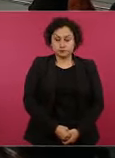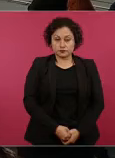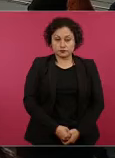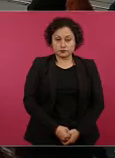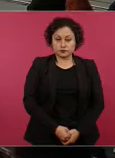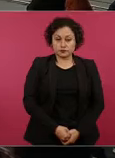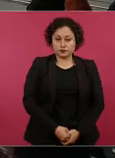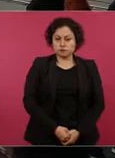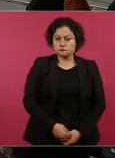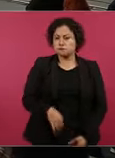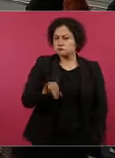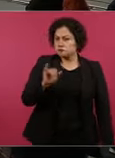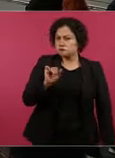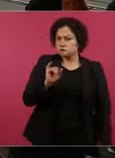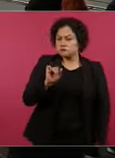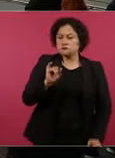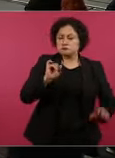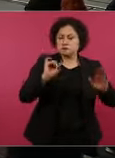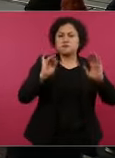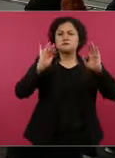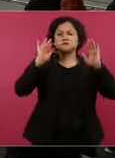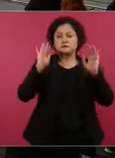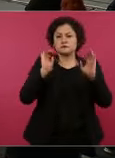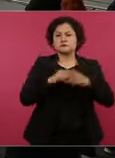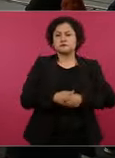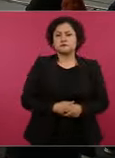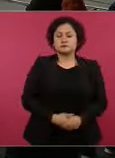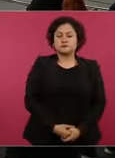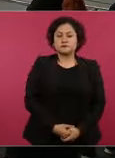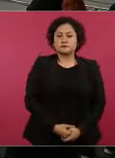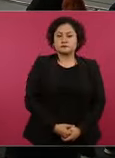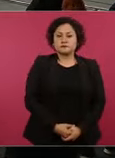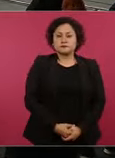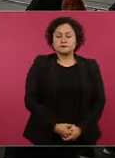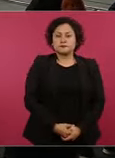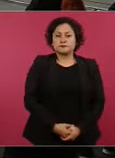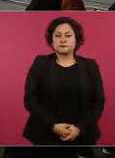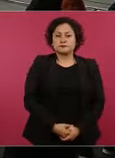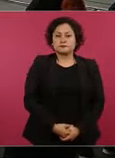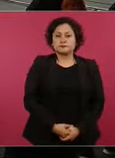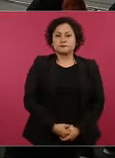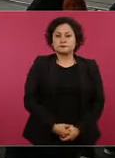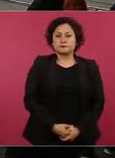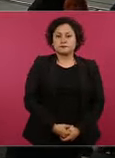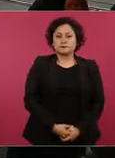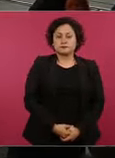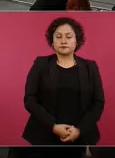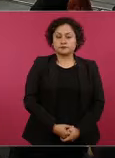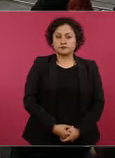Sí, sí, pero bueno, ya. Sí, a ver, ¿qué dijo? Exclusiva, sí.